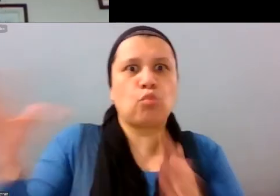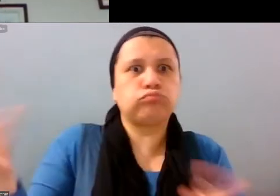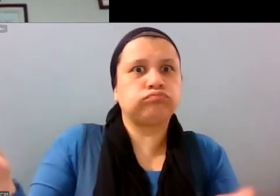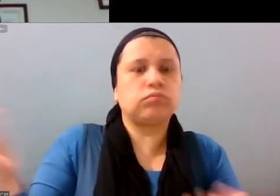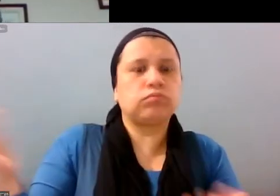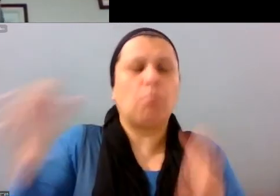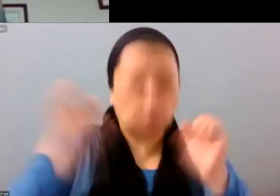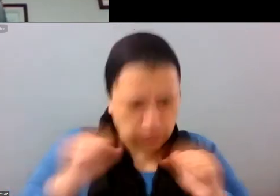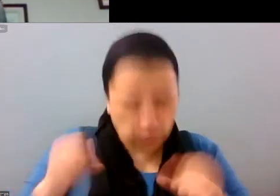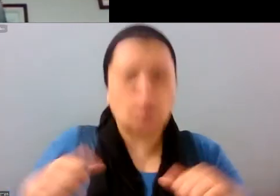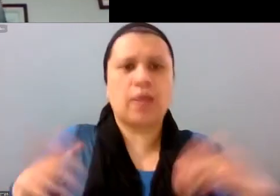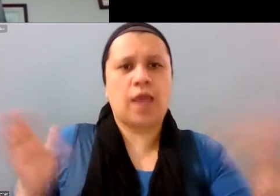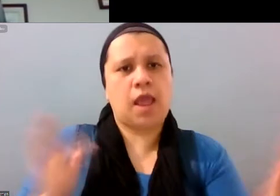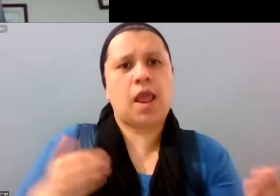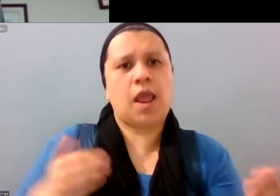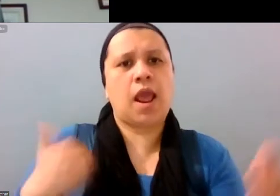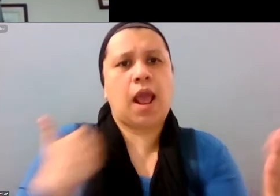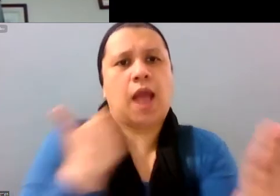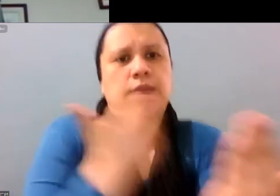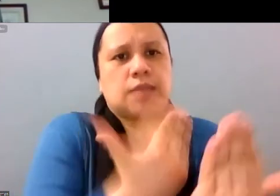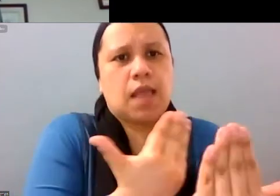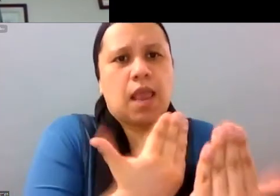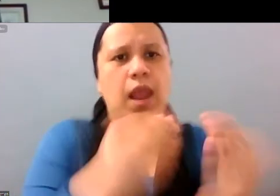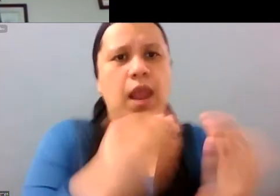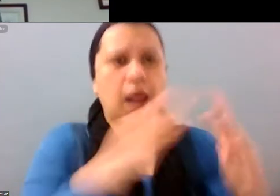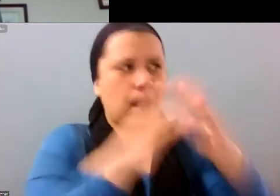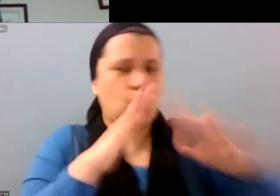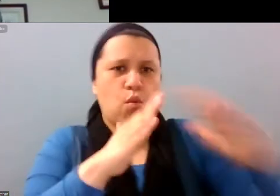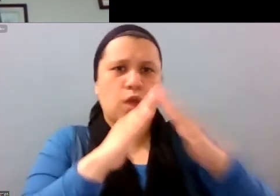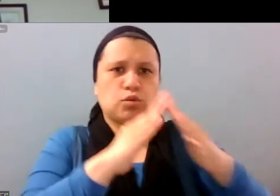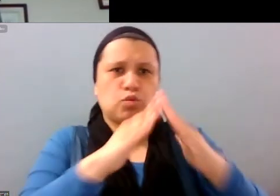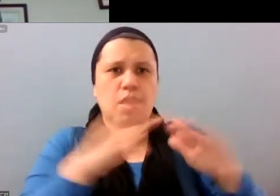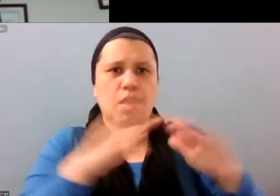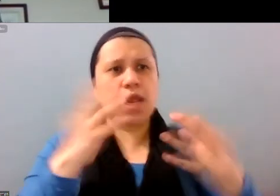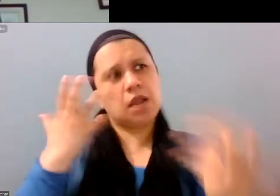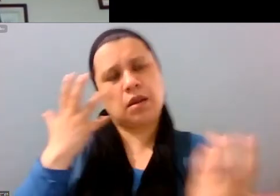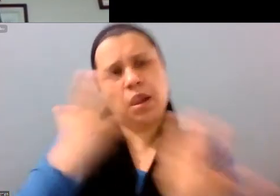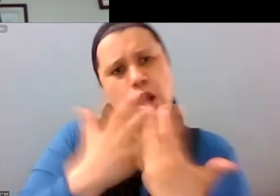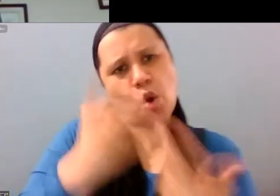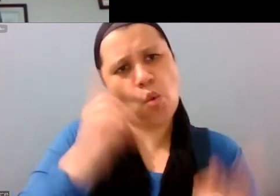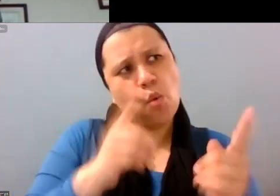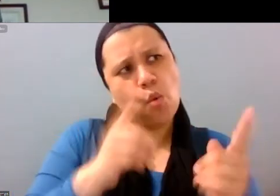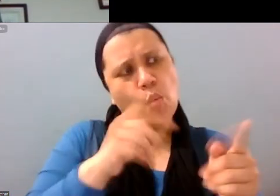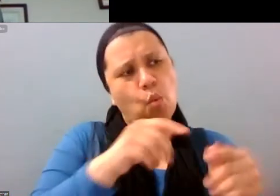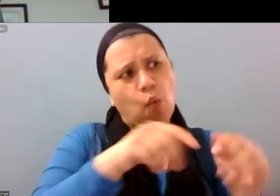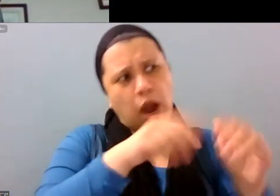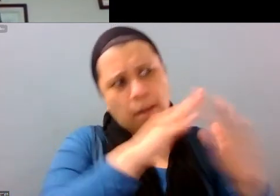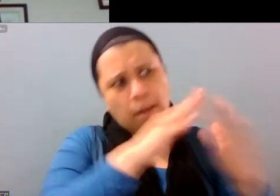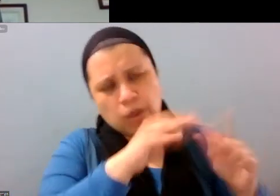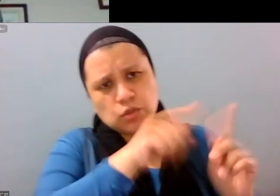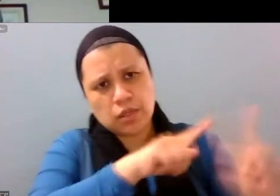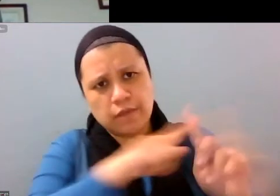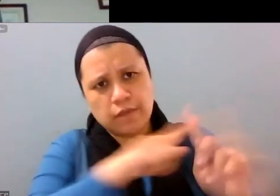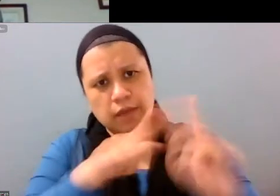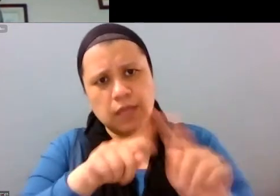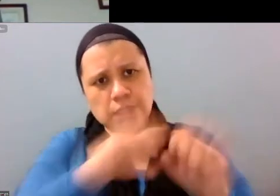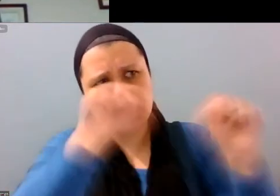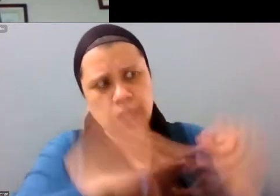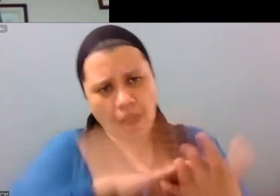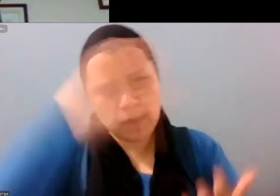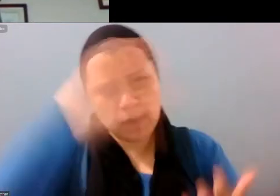a las poblaciones y también adecuarnos a las posibilidades de aprendizaje de unas y otras poblaciones no solamente porque tengan o no